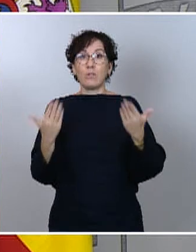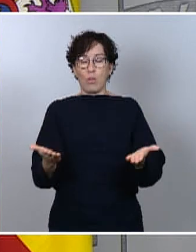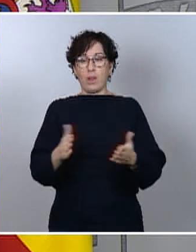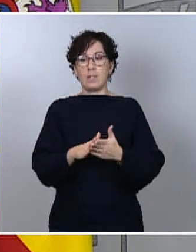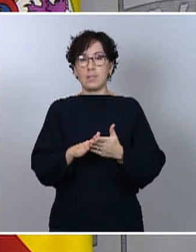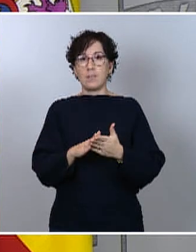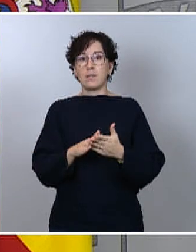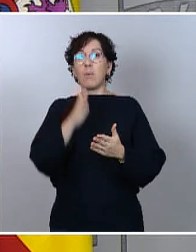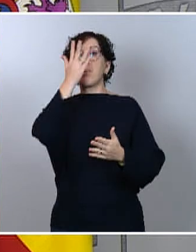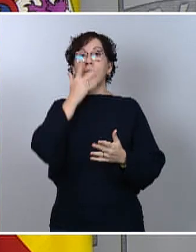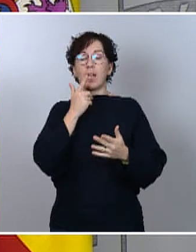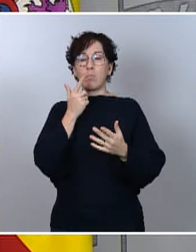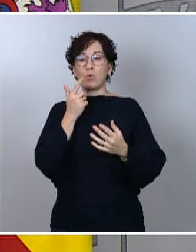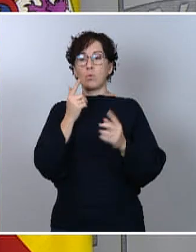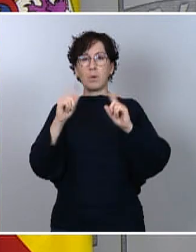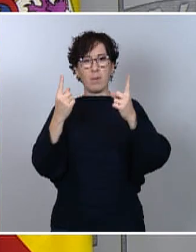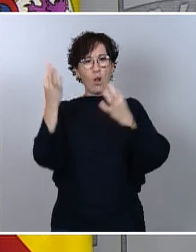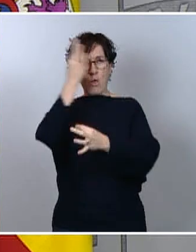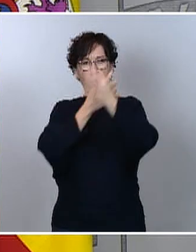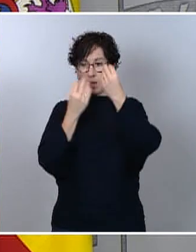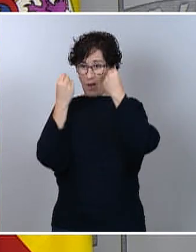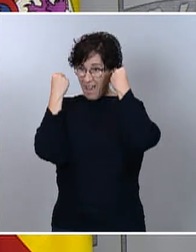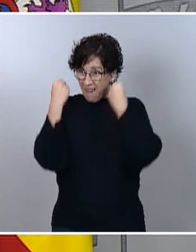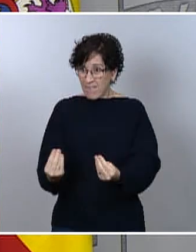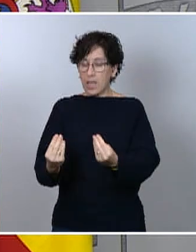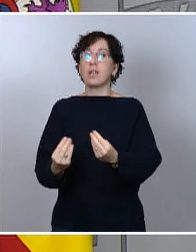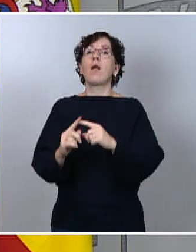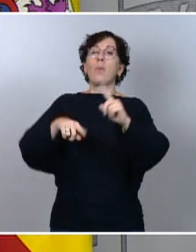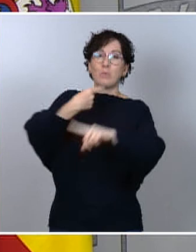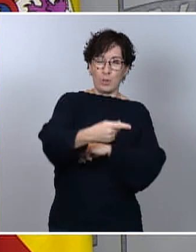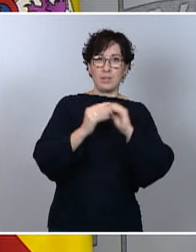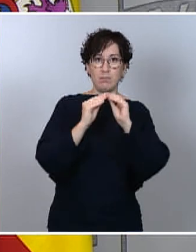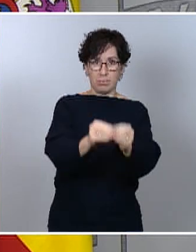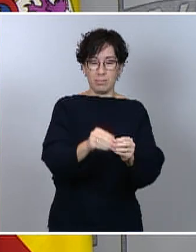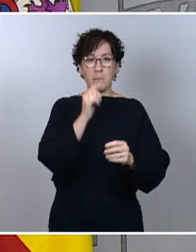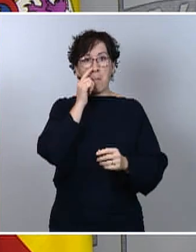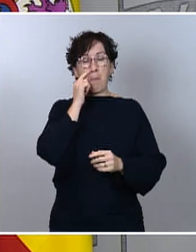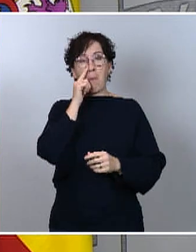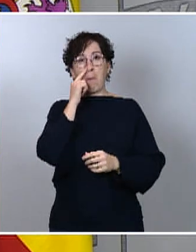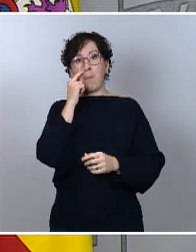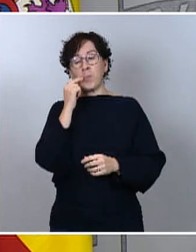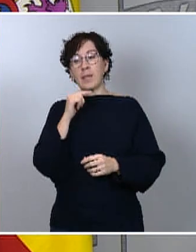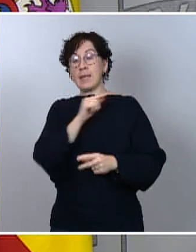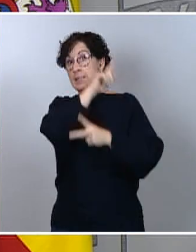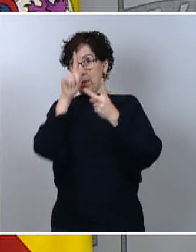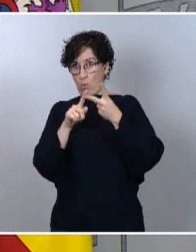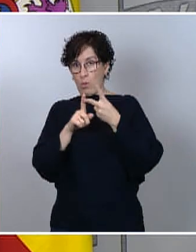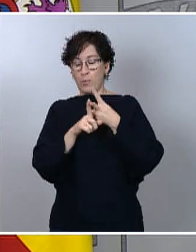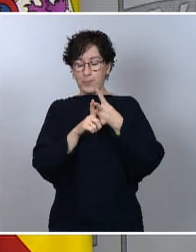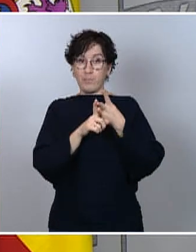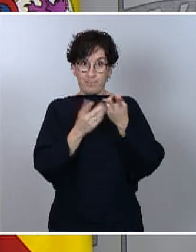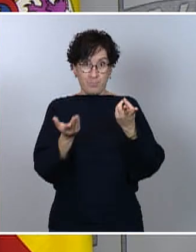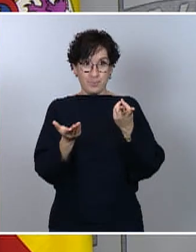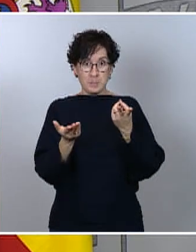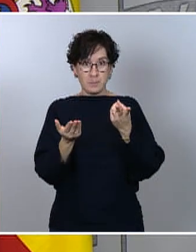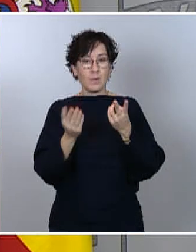datos perfectamente consolidados creemos que es importante. Y el segundo factor, como anunciaba al principio en mi intervención, es precisamente esto, el estar